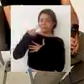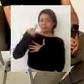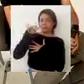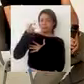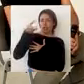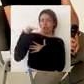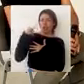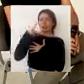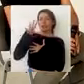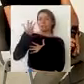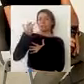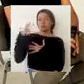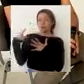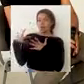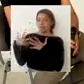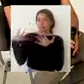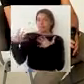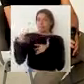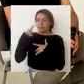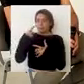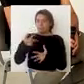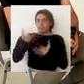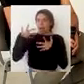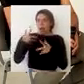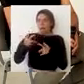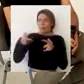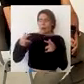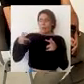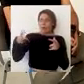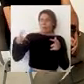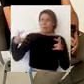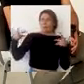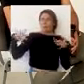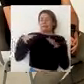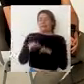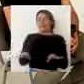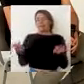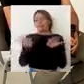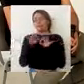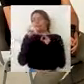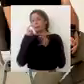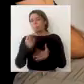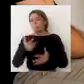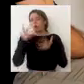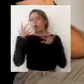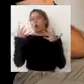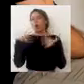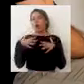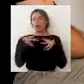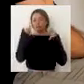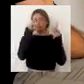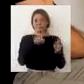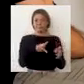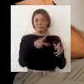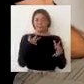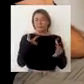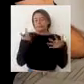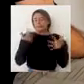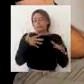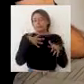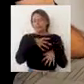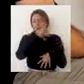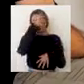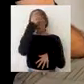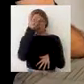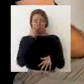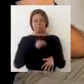comienza a tener una gran fuerza y en las primeras décadas del siglo XX pues aparecen los grandes personajes del cómic, ¿cierto?